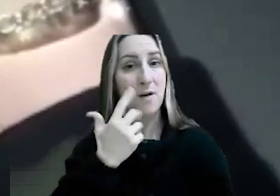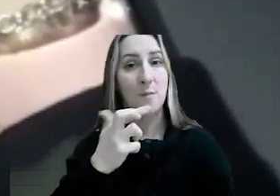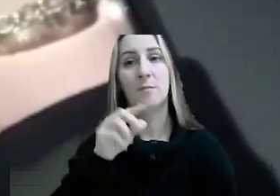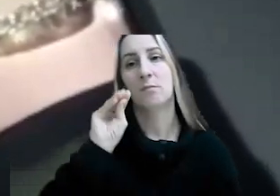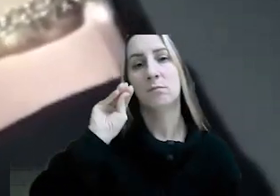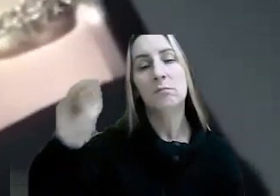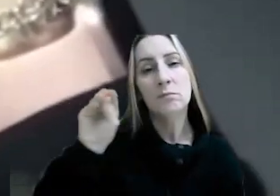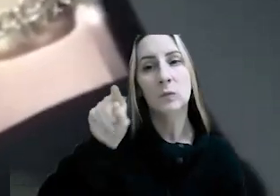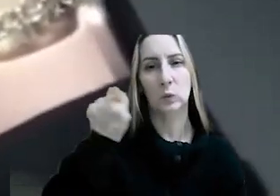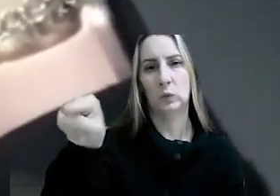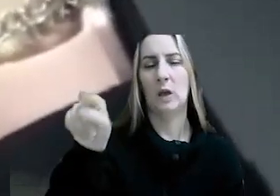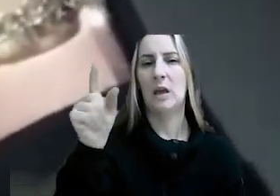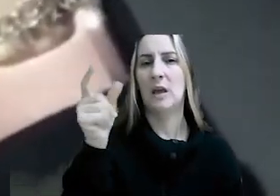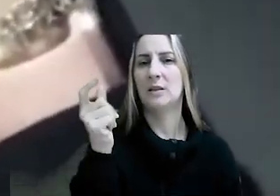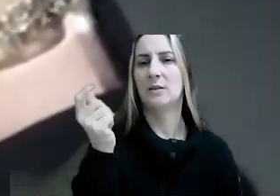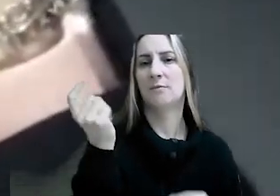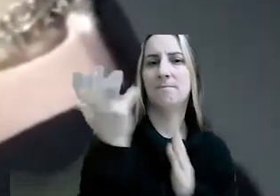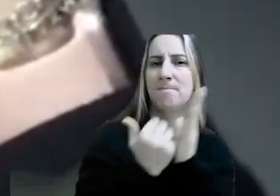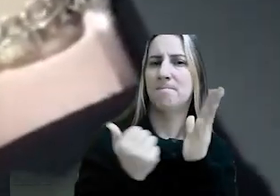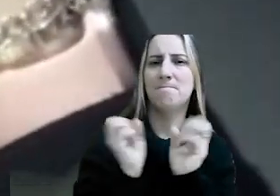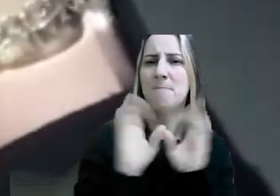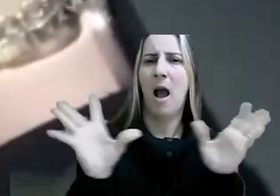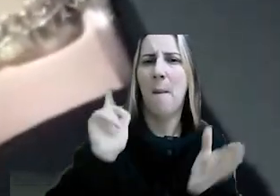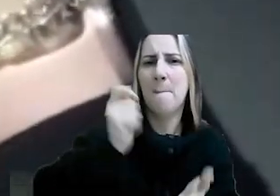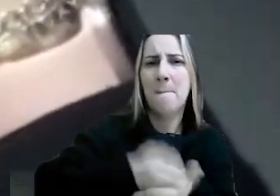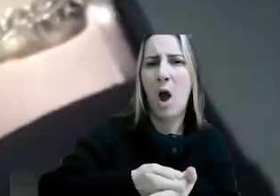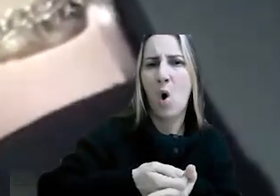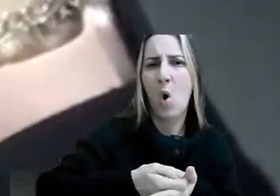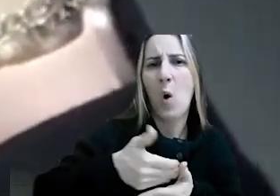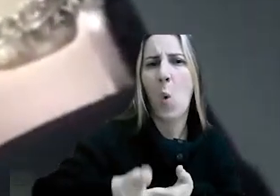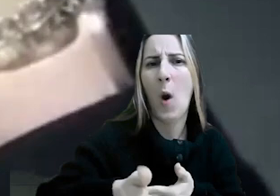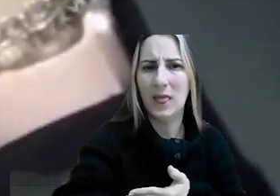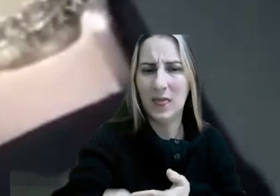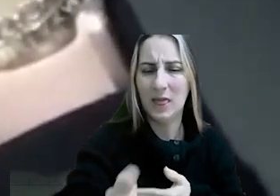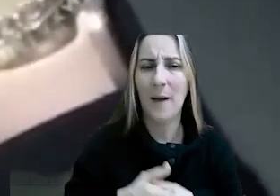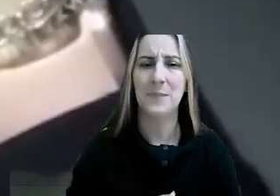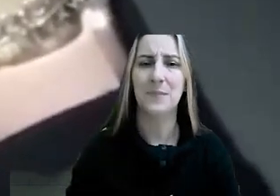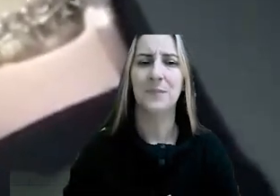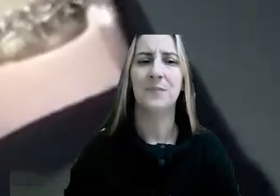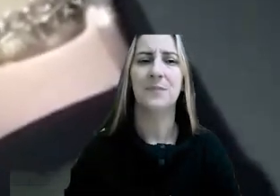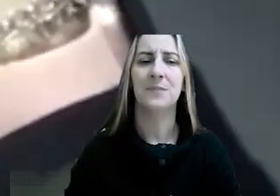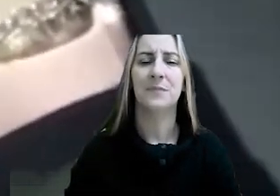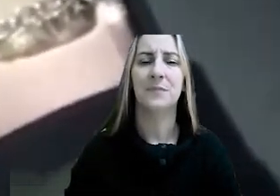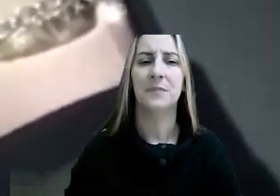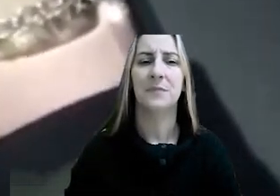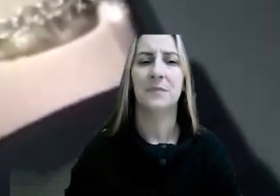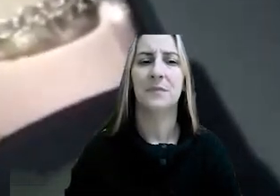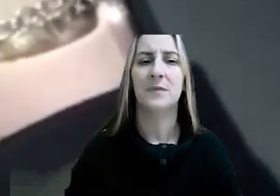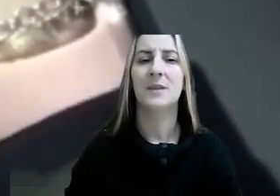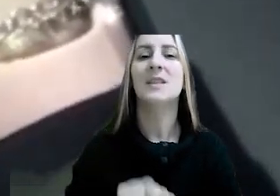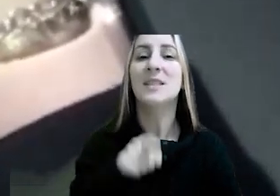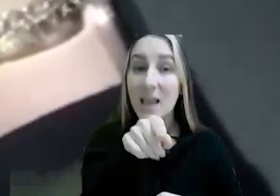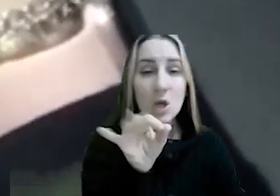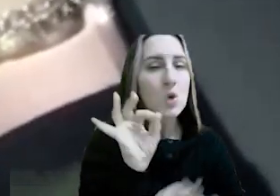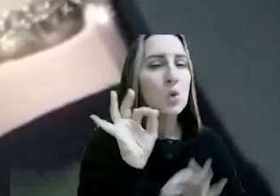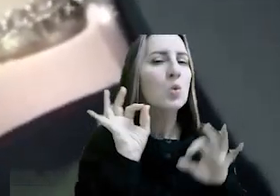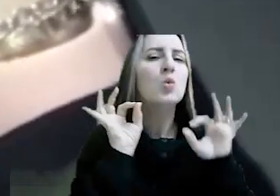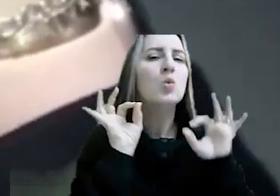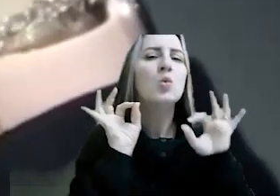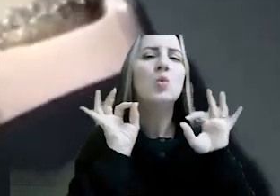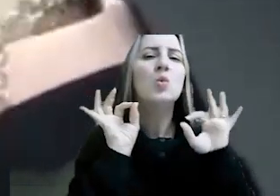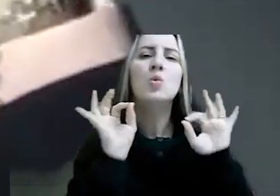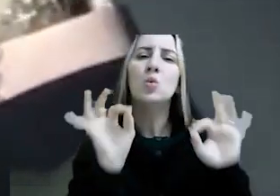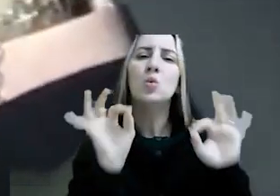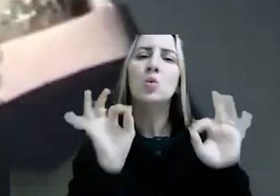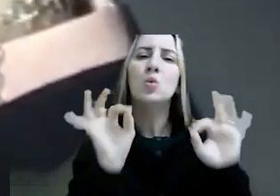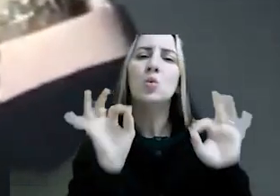un excedente, una deducción improcedente de pagos a cuenta, ya basta para iniciar el juicio de ejecución fiscal. O